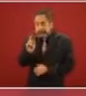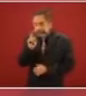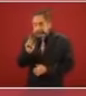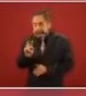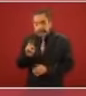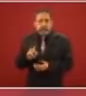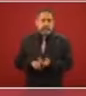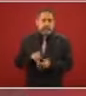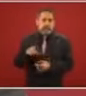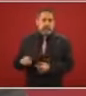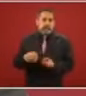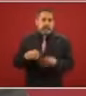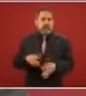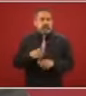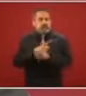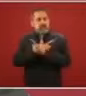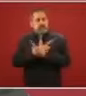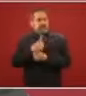de pérdida de valores